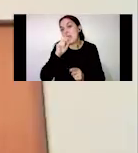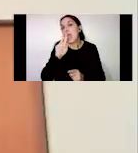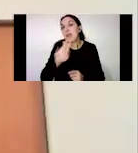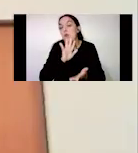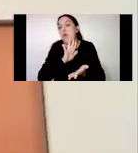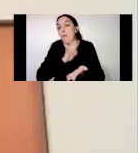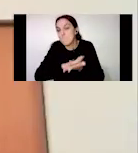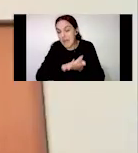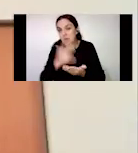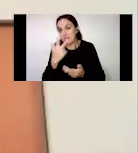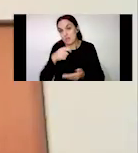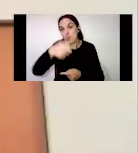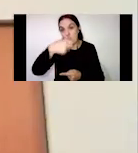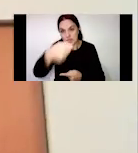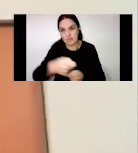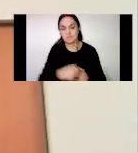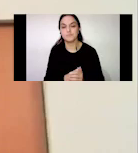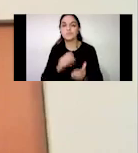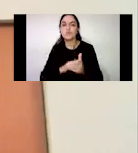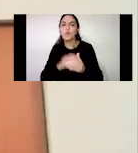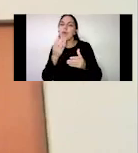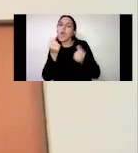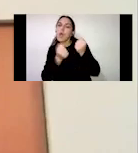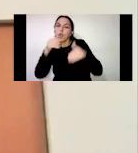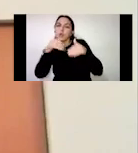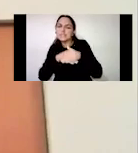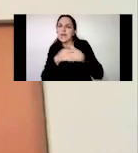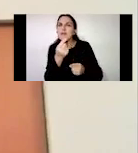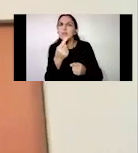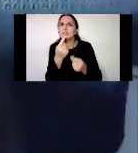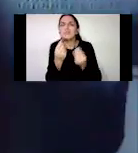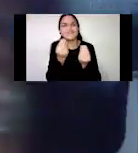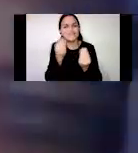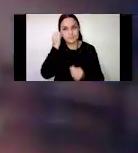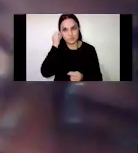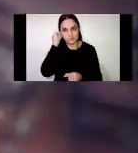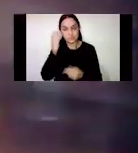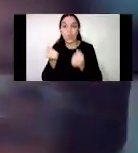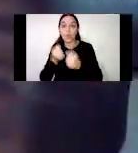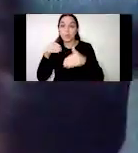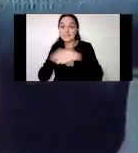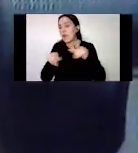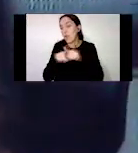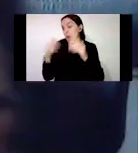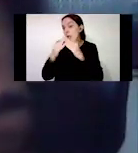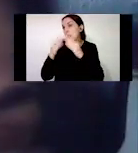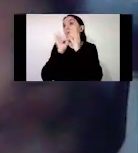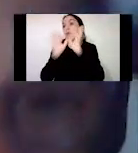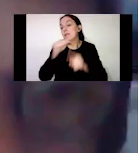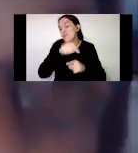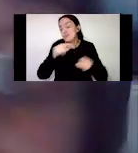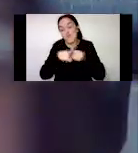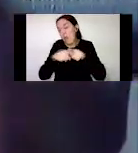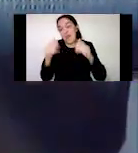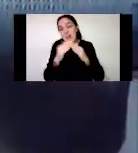En el caso de una cochera, ¿cómo es la evaluación? La cochera es igual que cualquier inmueble, porque es un inmueble. Es